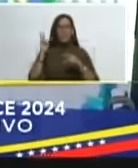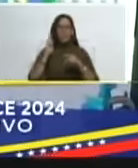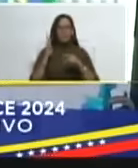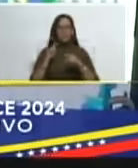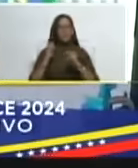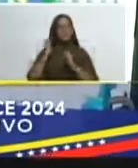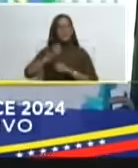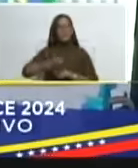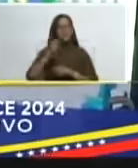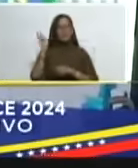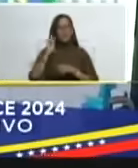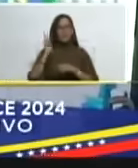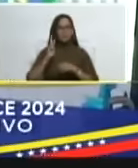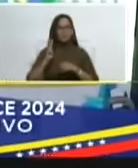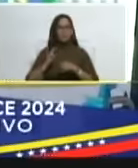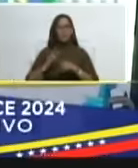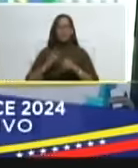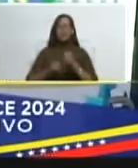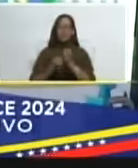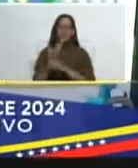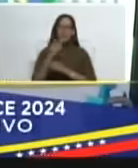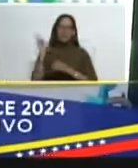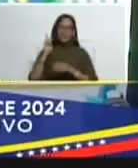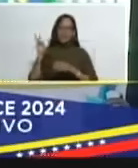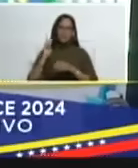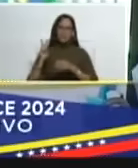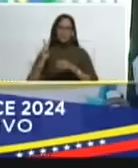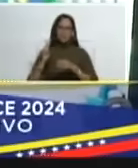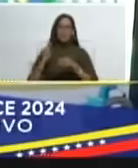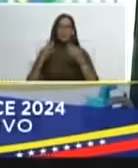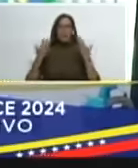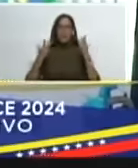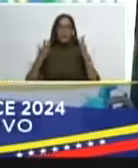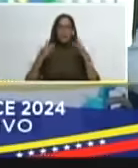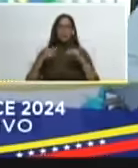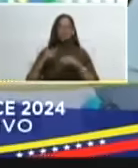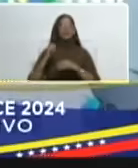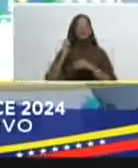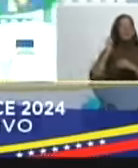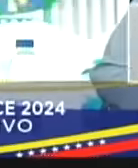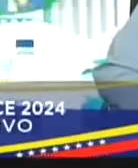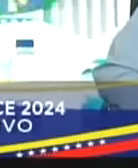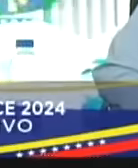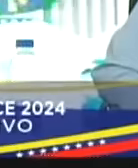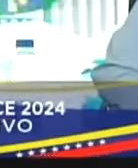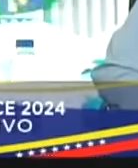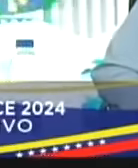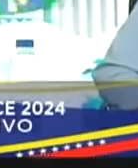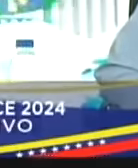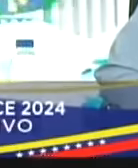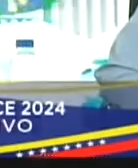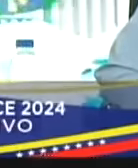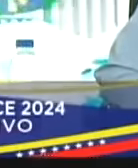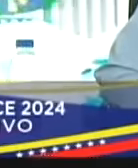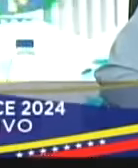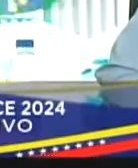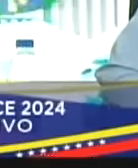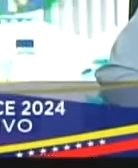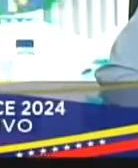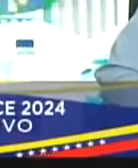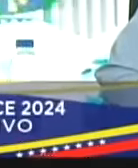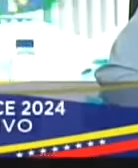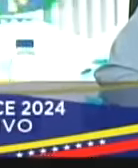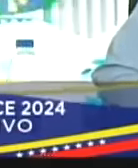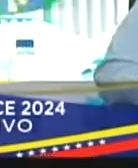pescadores venezolanos, con plantas venezolanas, con mano de obra venezolana, con industrialización venezolana. De tal manera que,